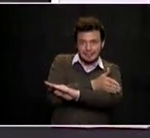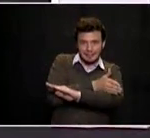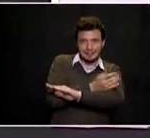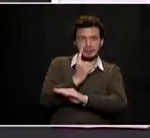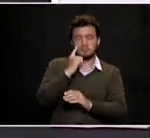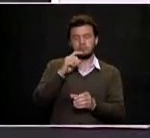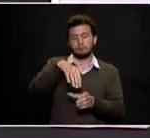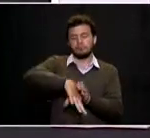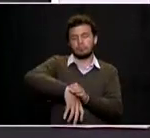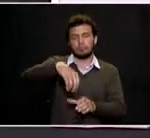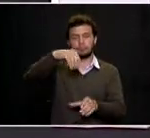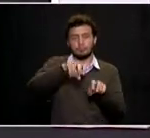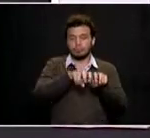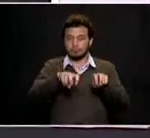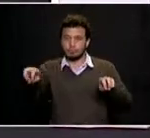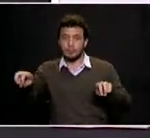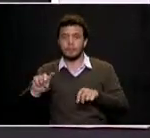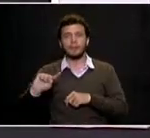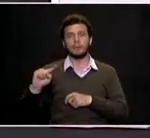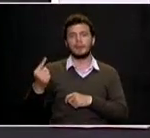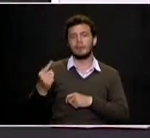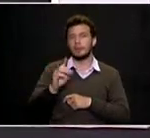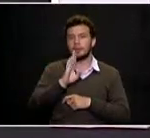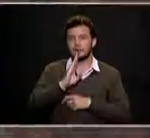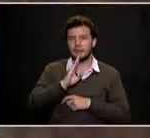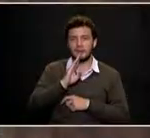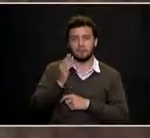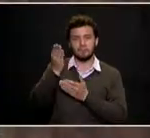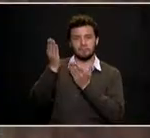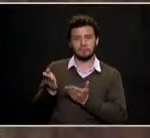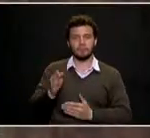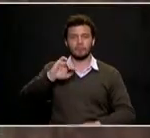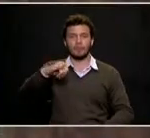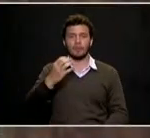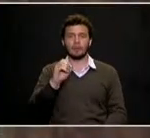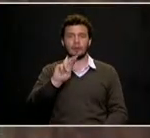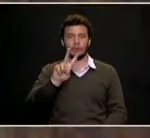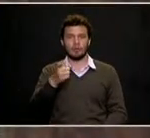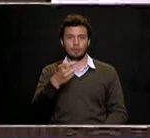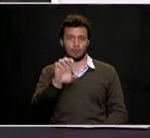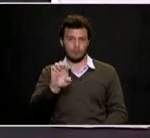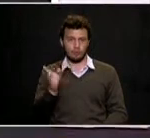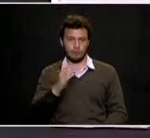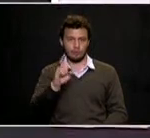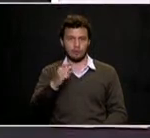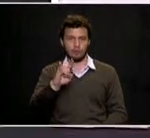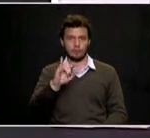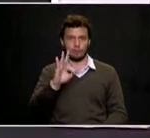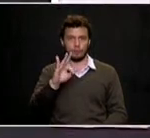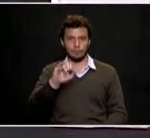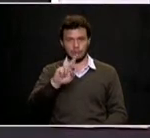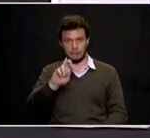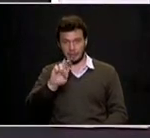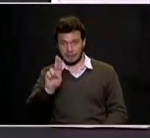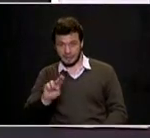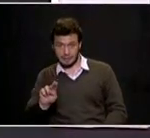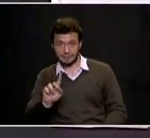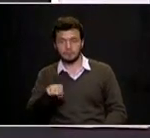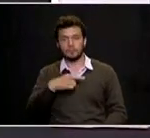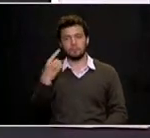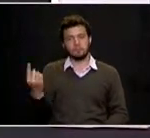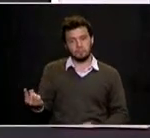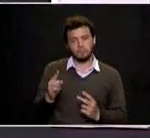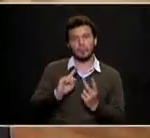posición está el candidato jorge gutiérrez de colombia renaciente en la segunda posición va a estar hoy todo el